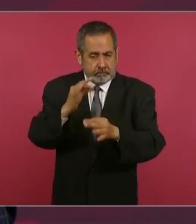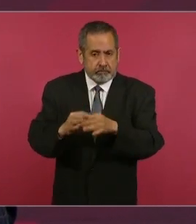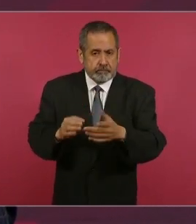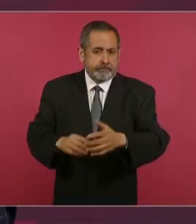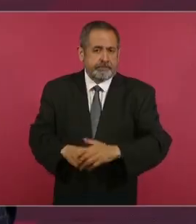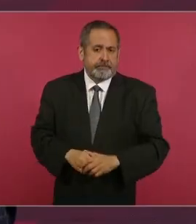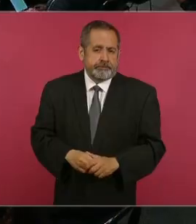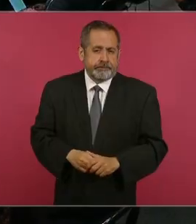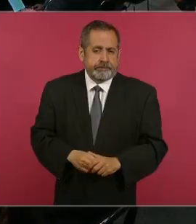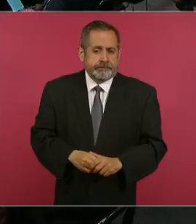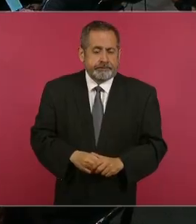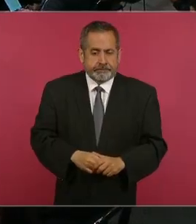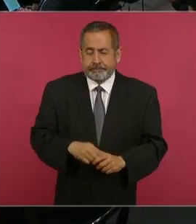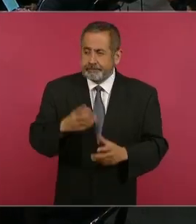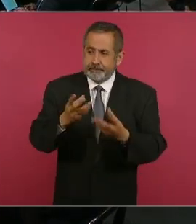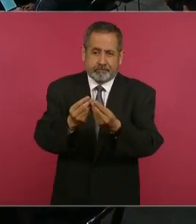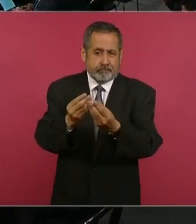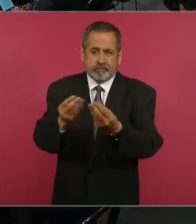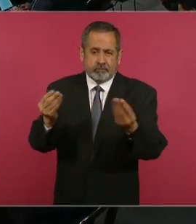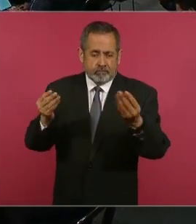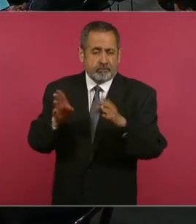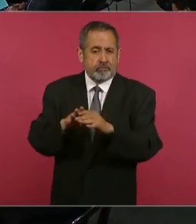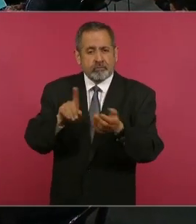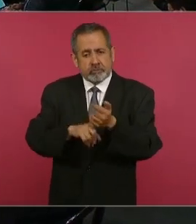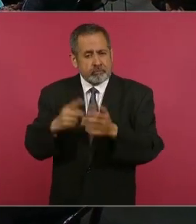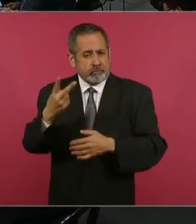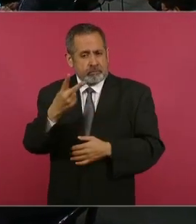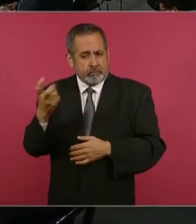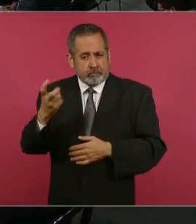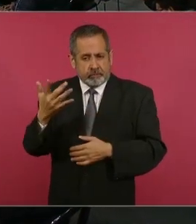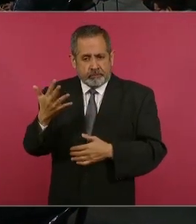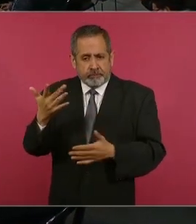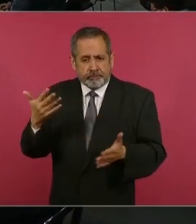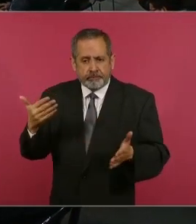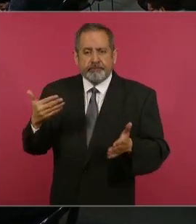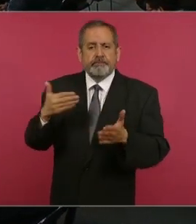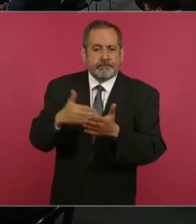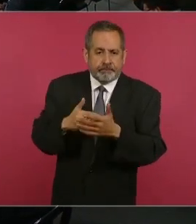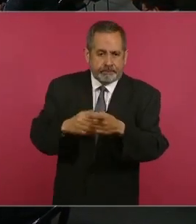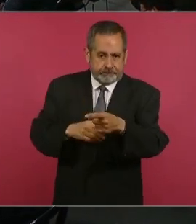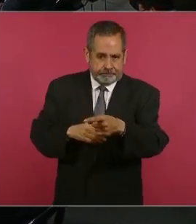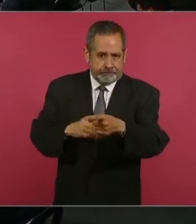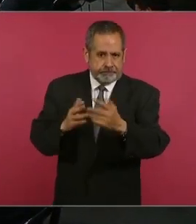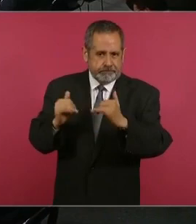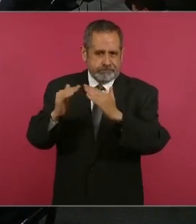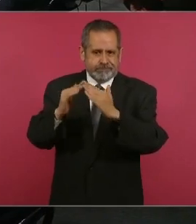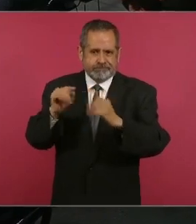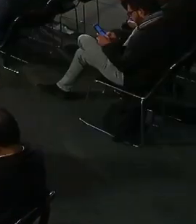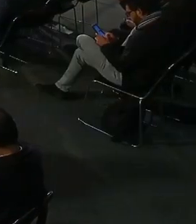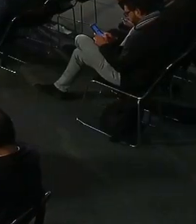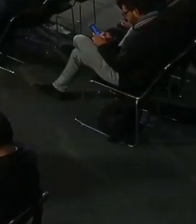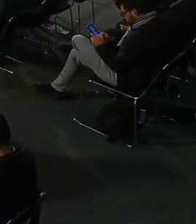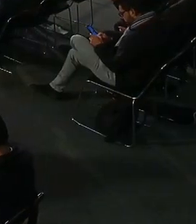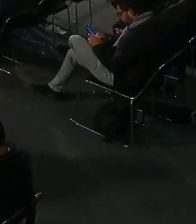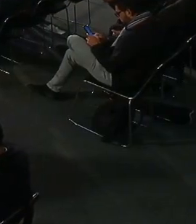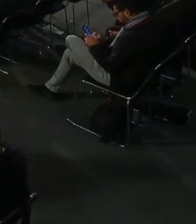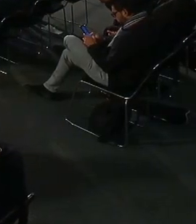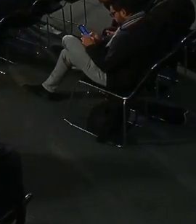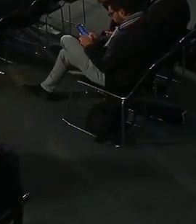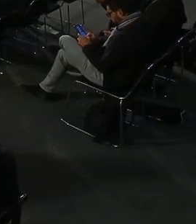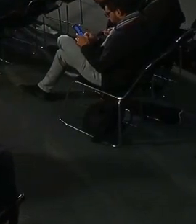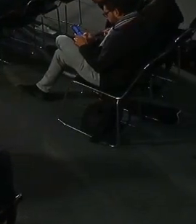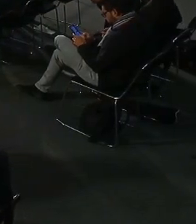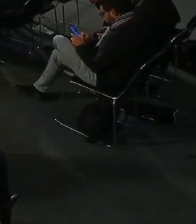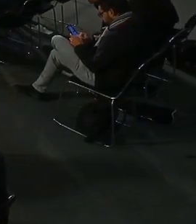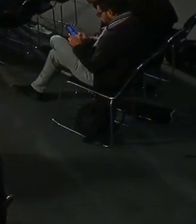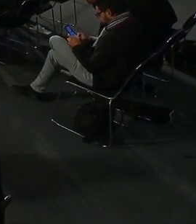porque es bastante, son 250 mil viviendas, incluyendo